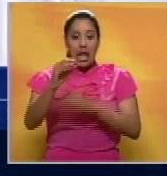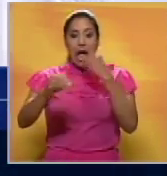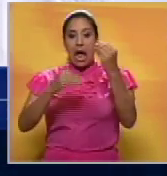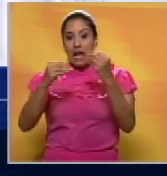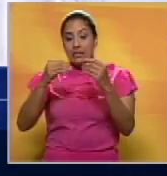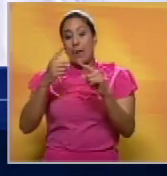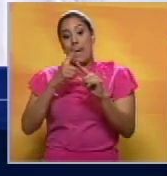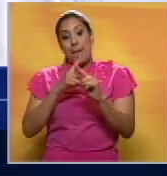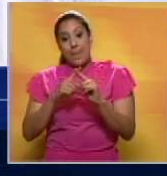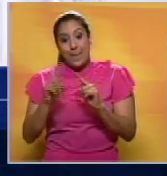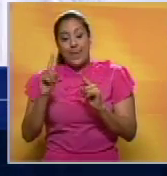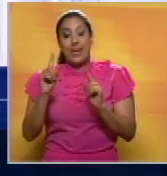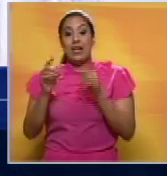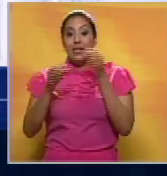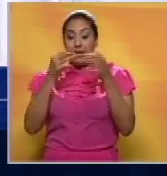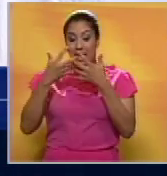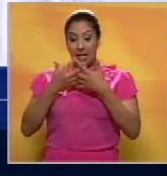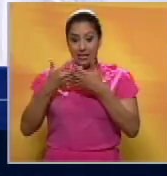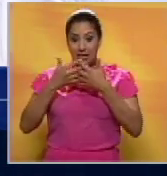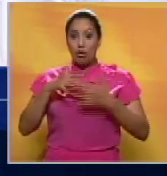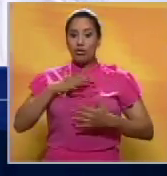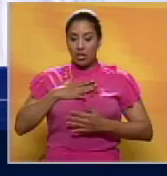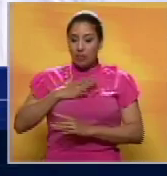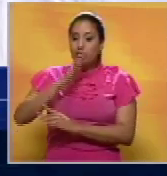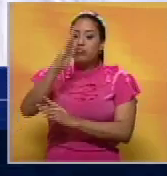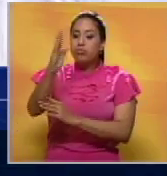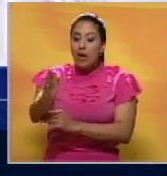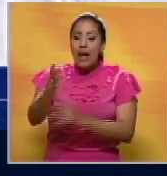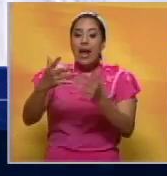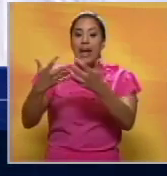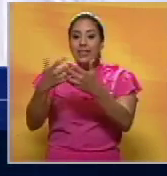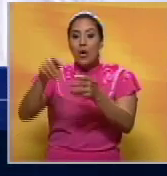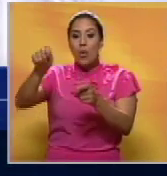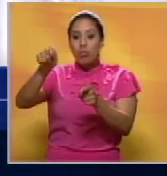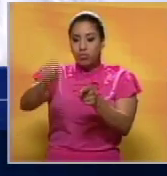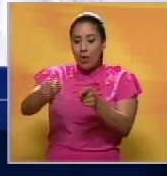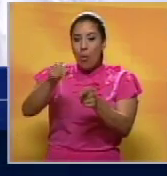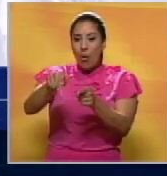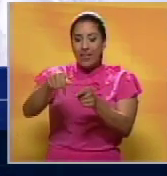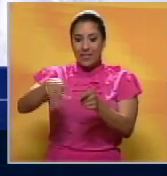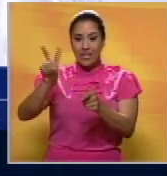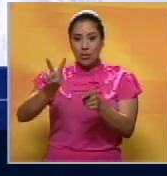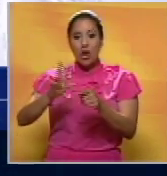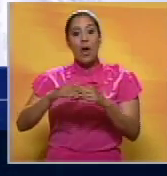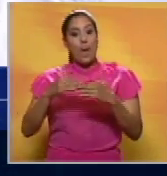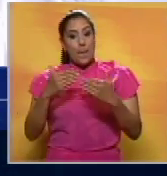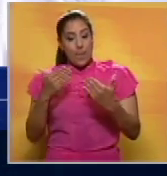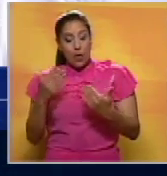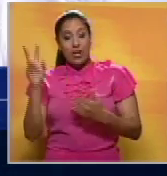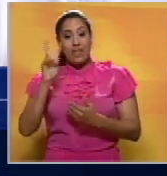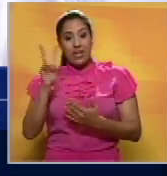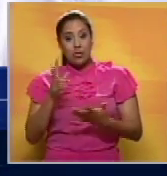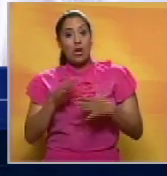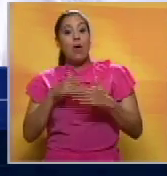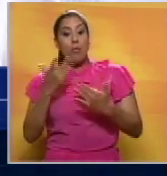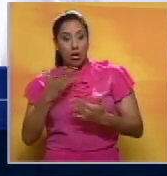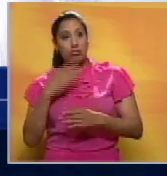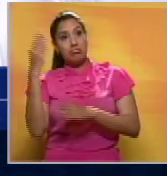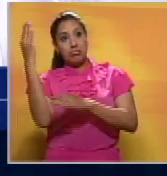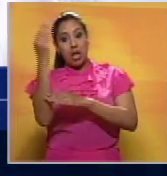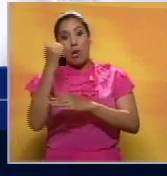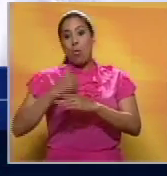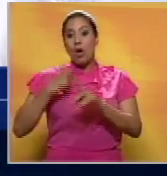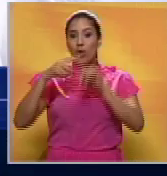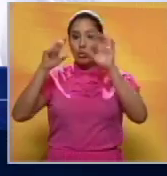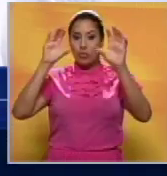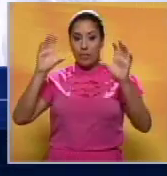aplicar sanciones. Precisó que Estados Unidos está imputando sanciones a los magistrados dentro de su territorio, así como Venezuela puede aplicarlas a